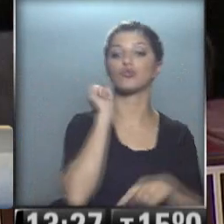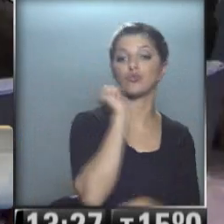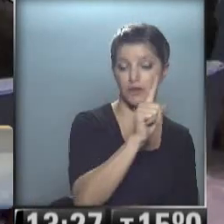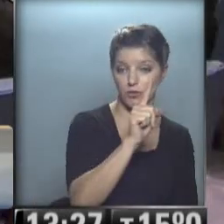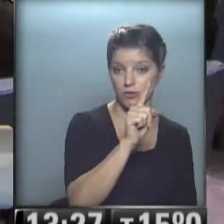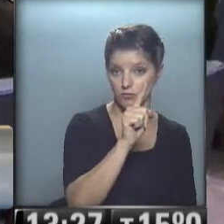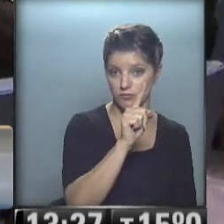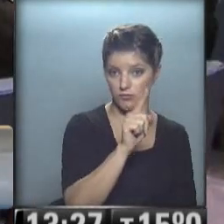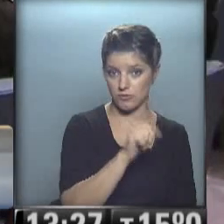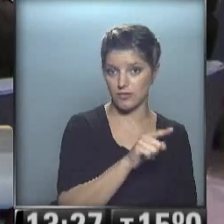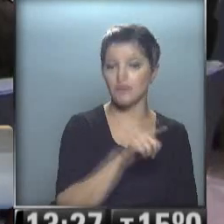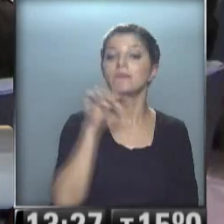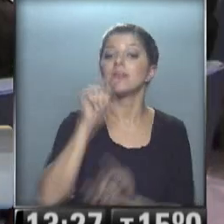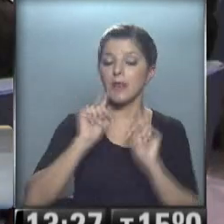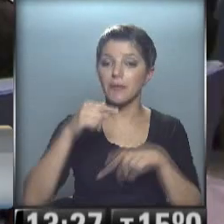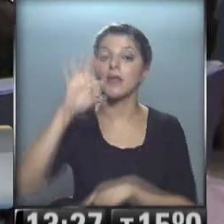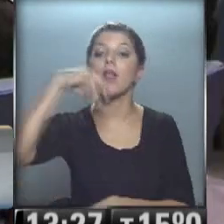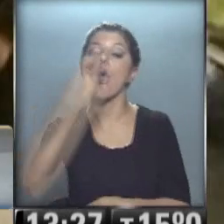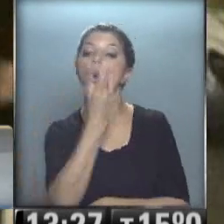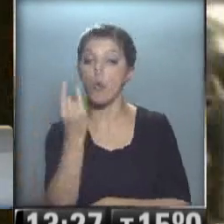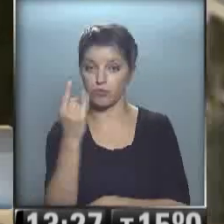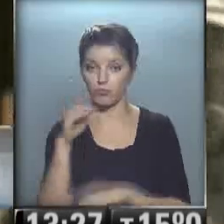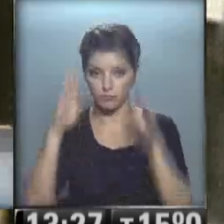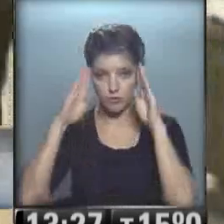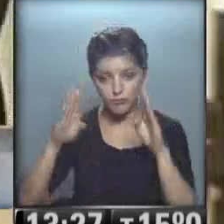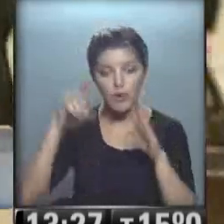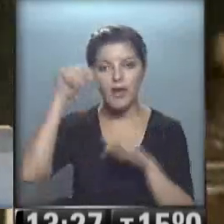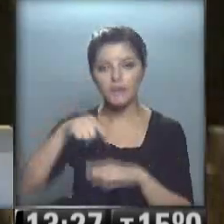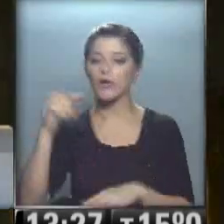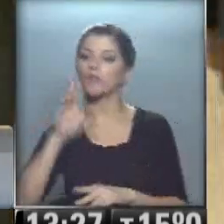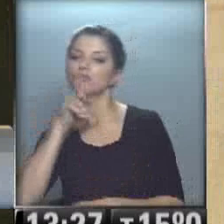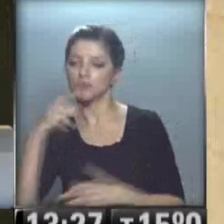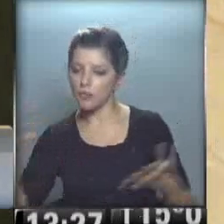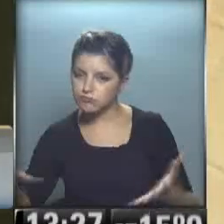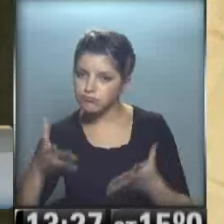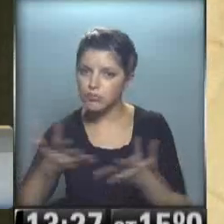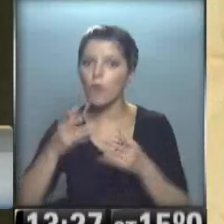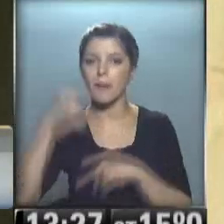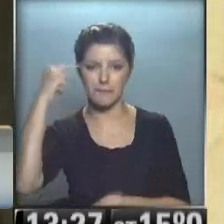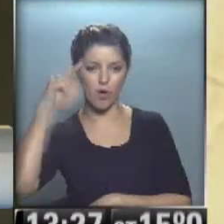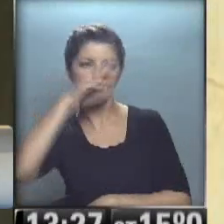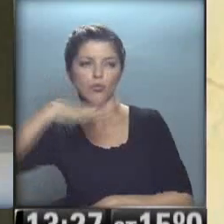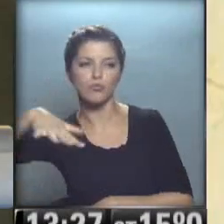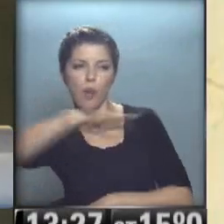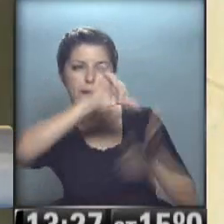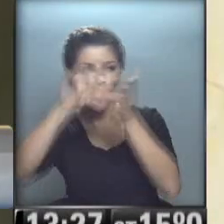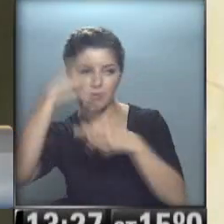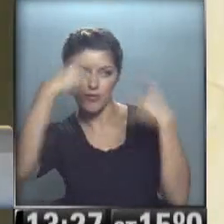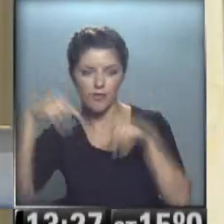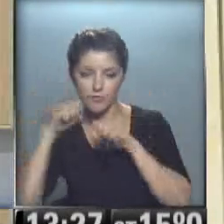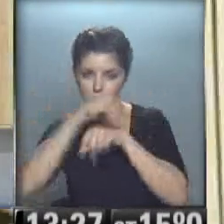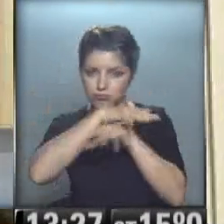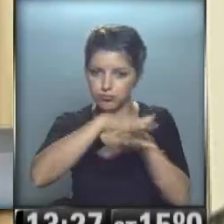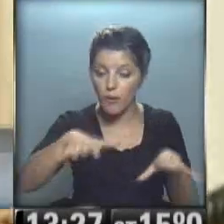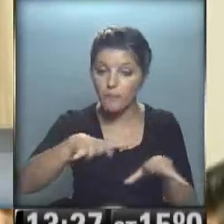visibilidad en el Consejo de Seguridad de la ONU la impulsó además a proyectarse a otros escenarios así